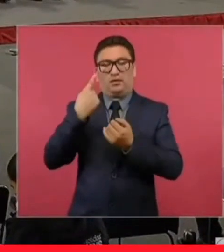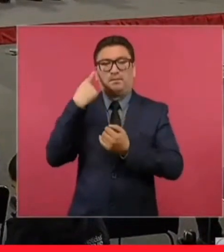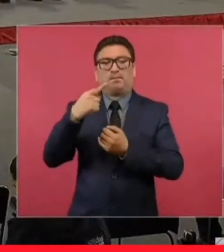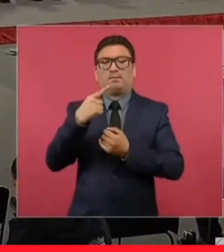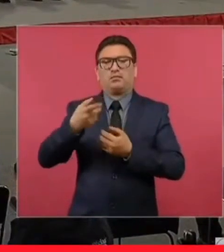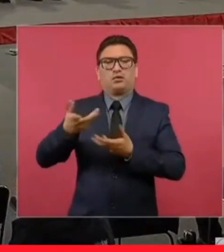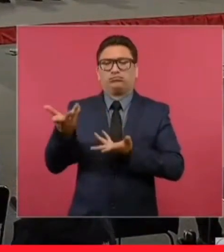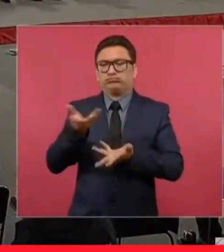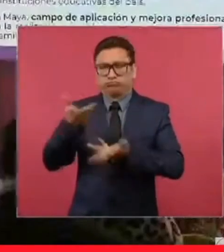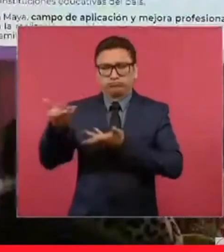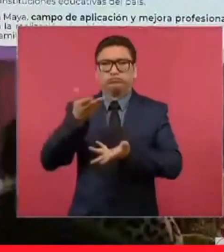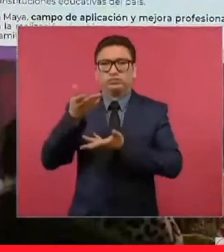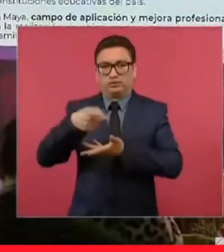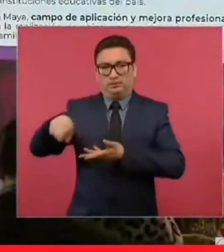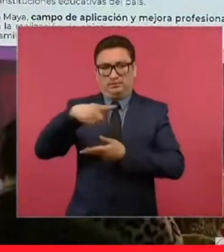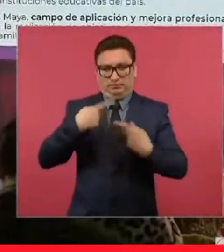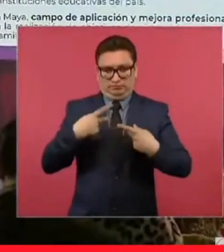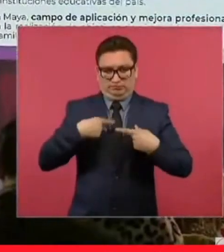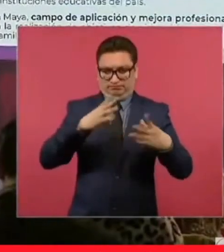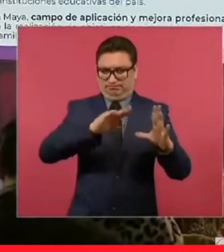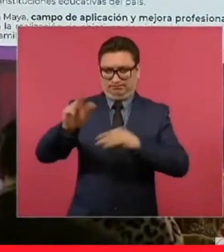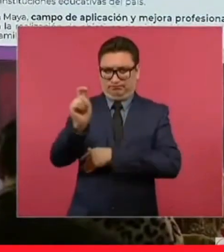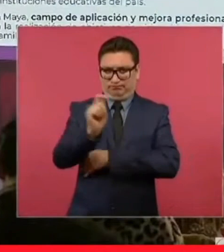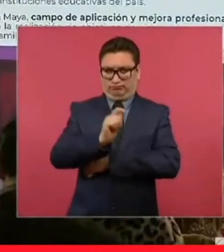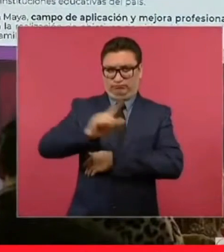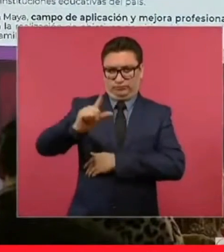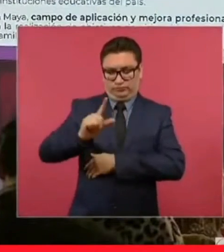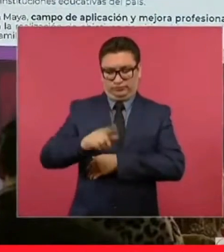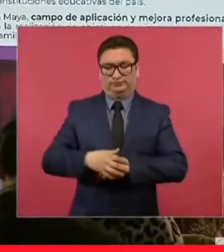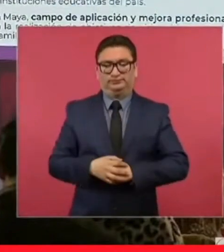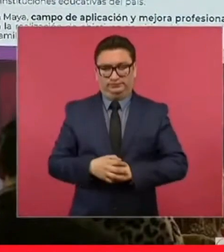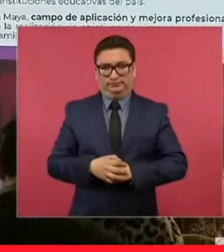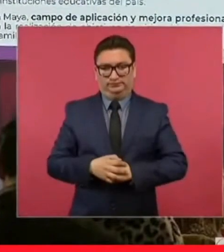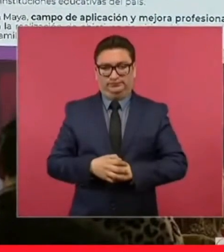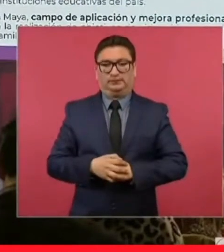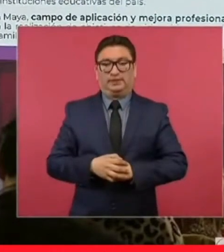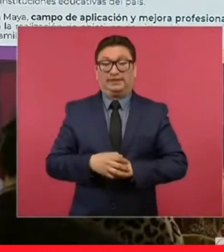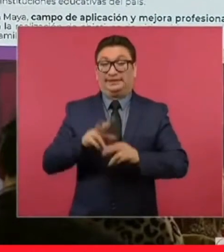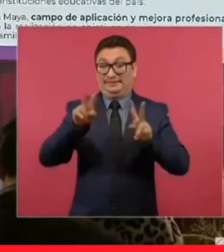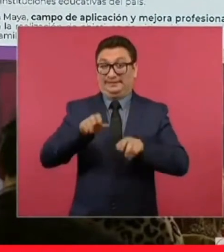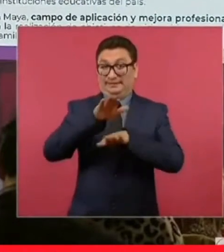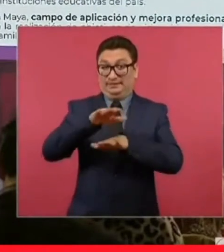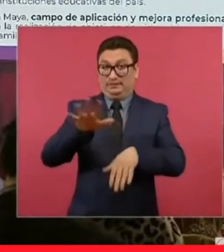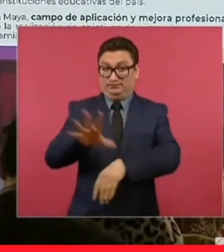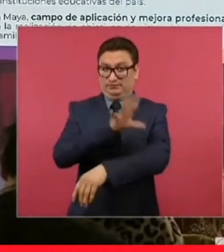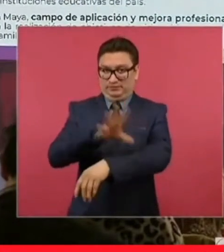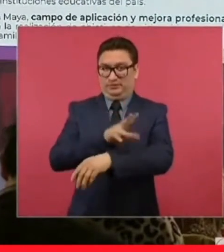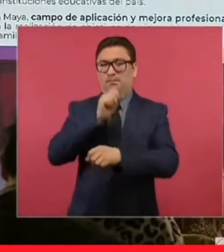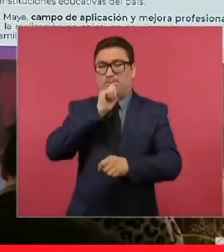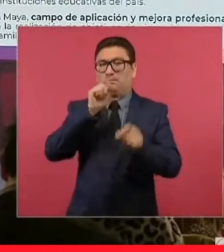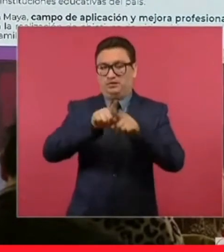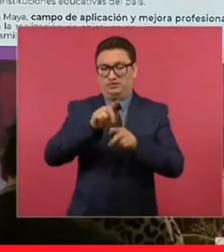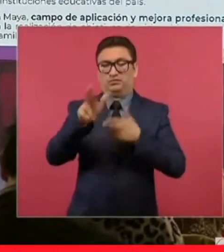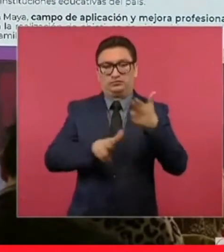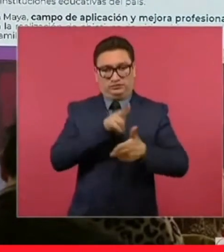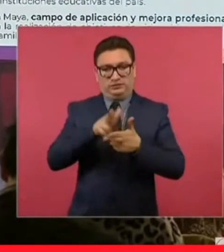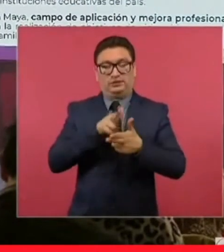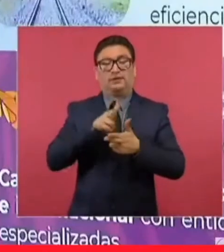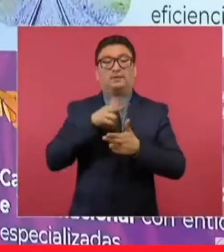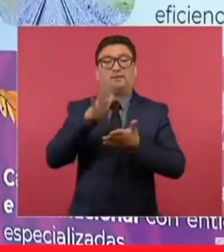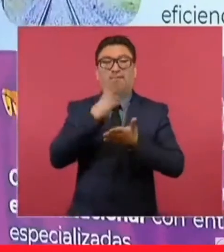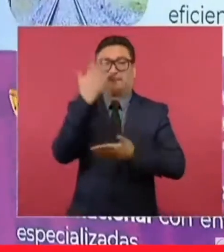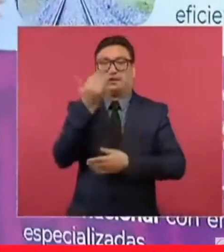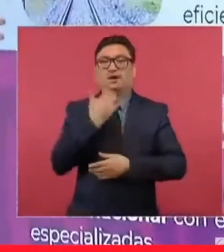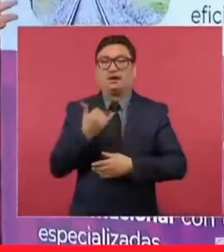generar esos profesionistas que demanda esta infraestructura eléctrica. El Tren Maya, por supuesto, ha obligado a estos